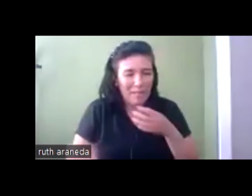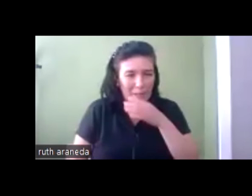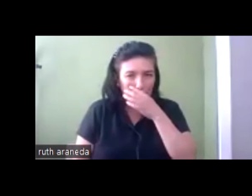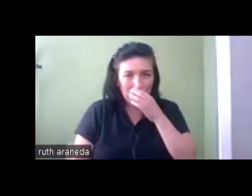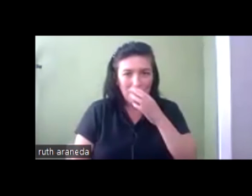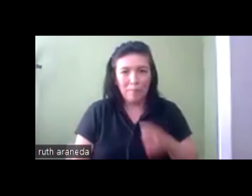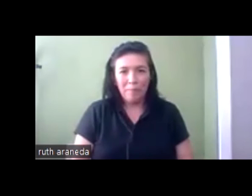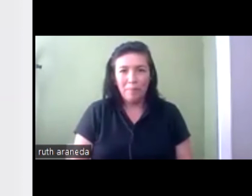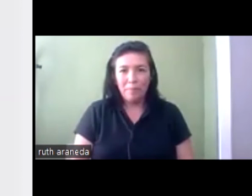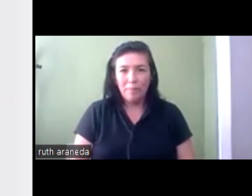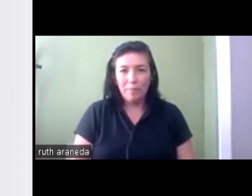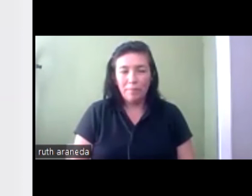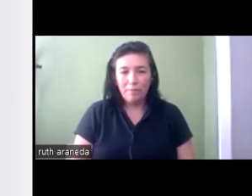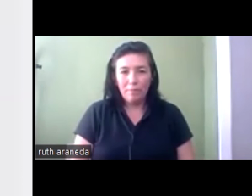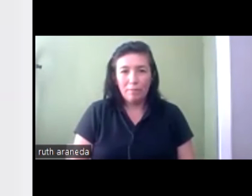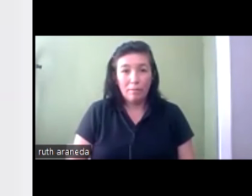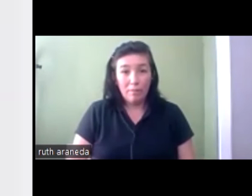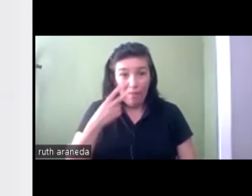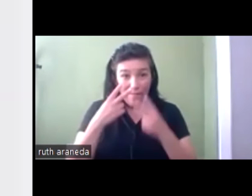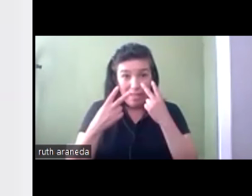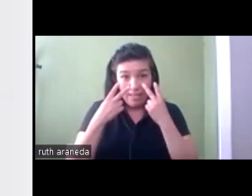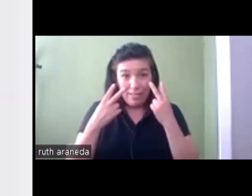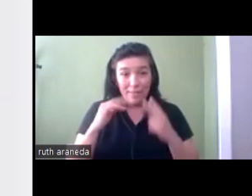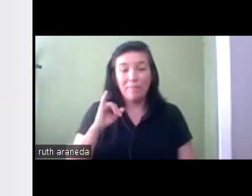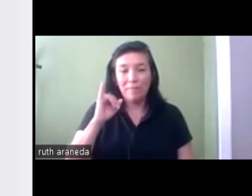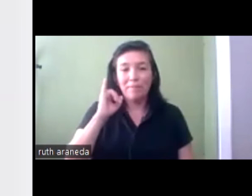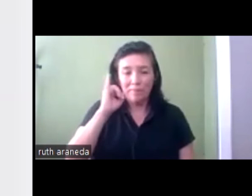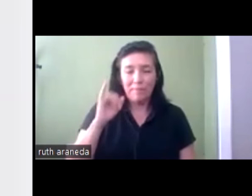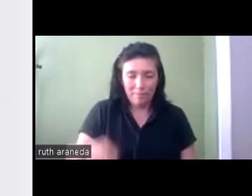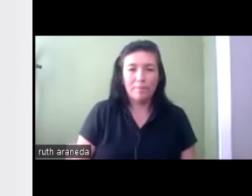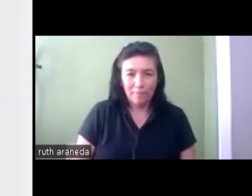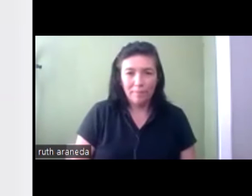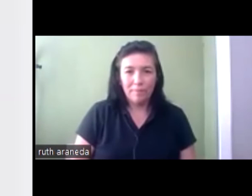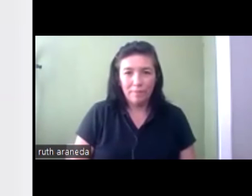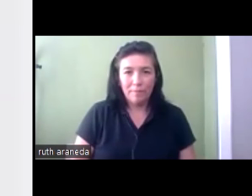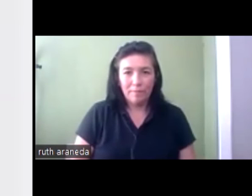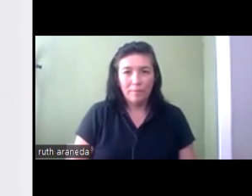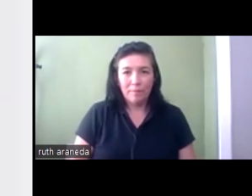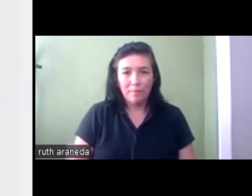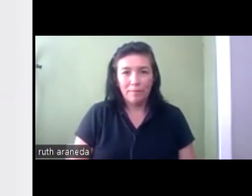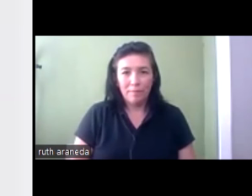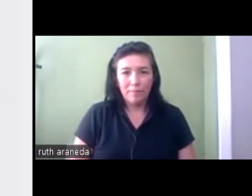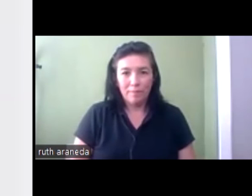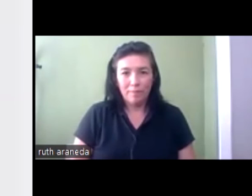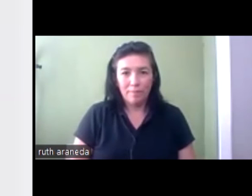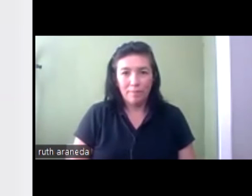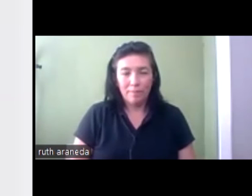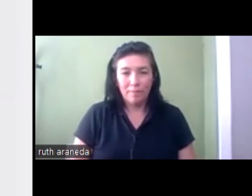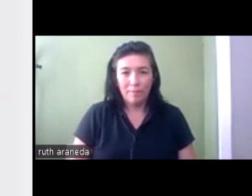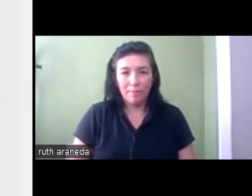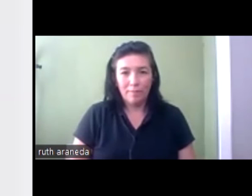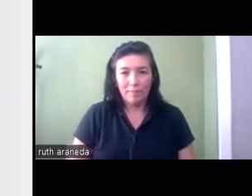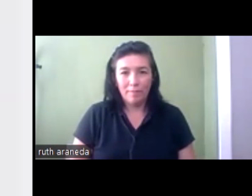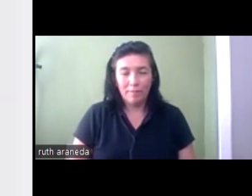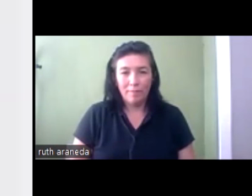Eh, no sé si se logra ver. Sí, se ve. Tienes que Ya, voy a agrandar. agrandar nomás